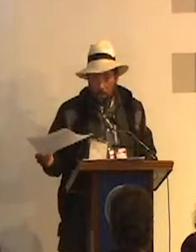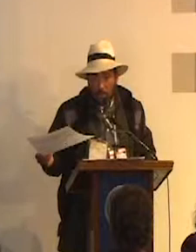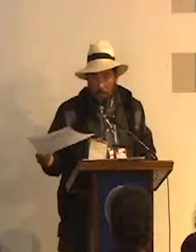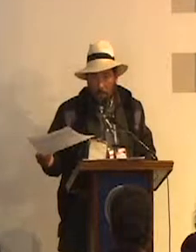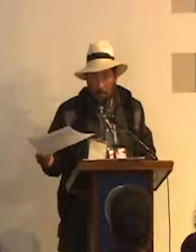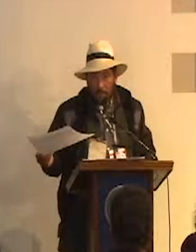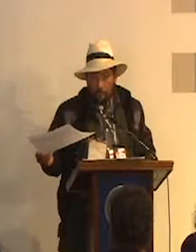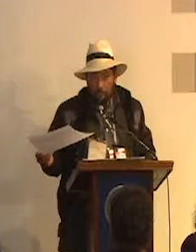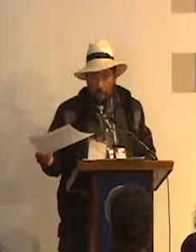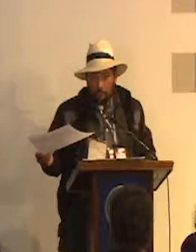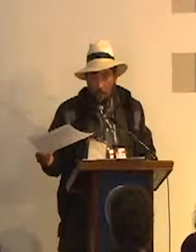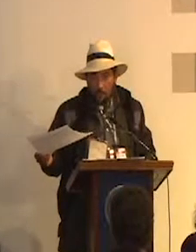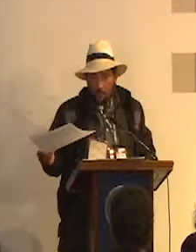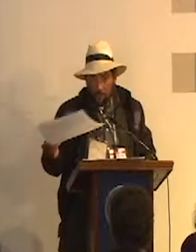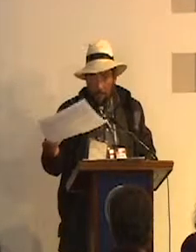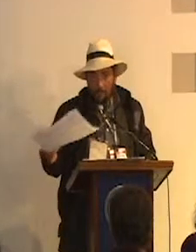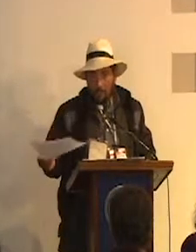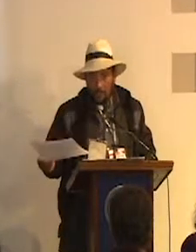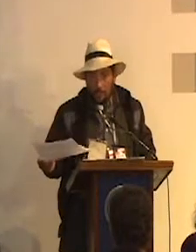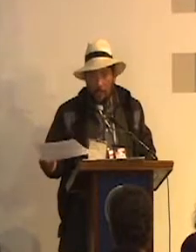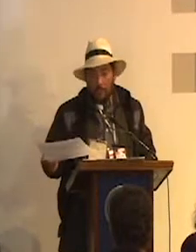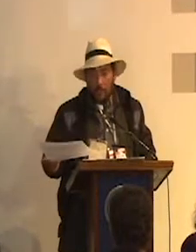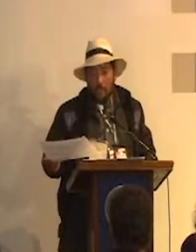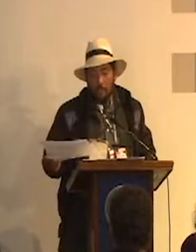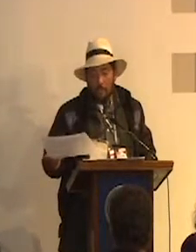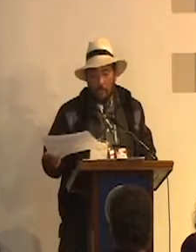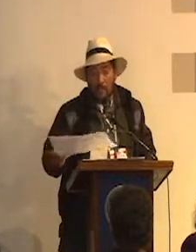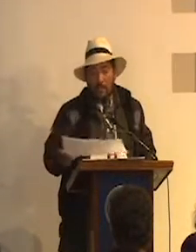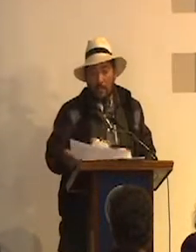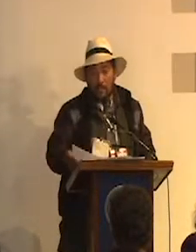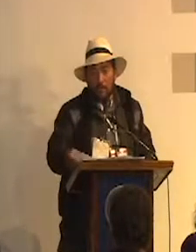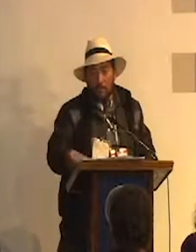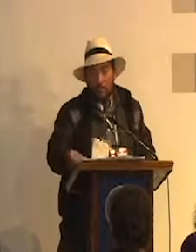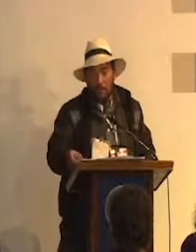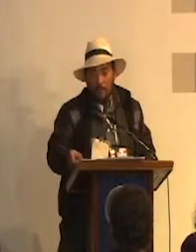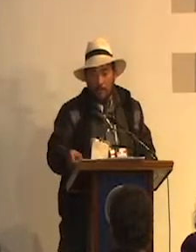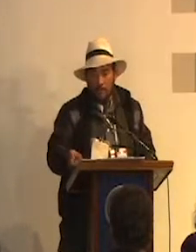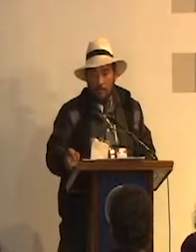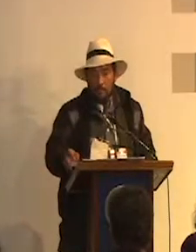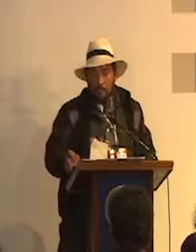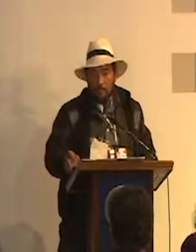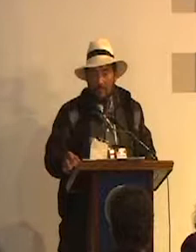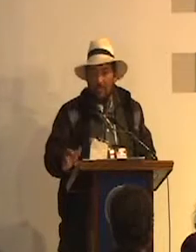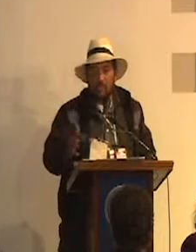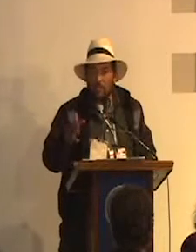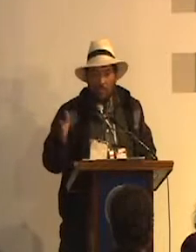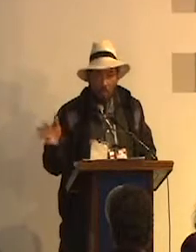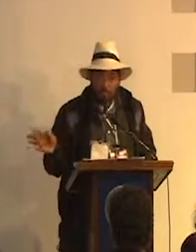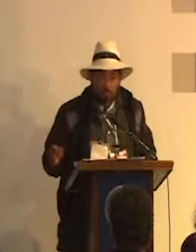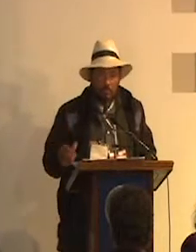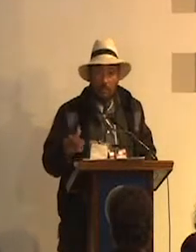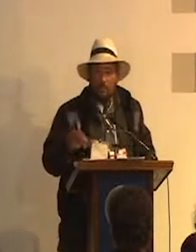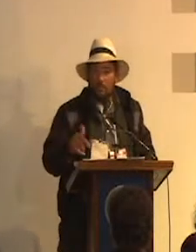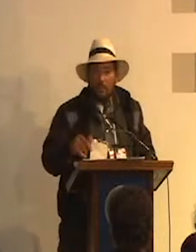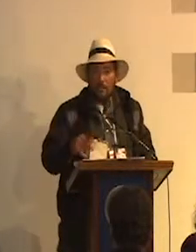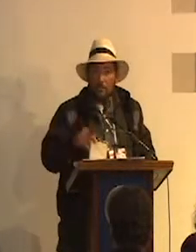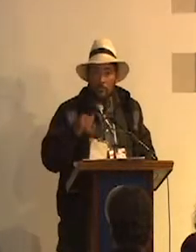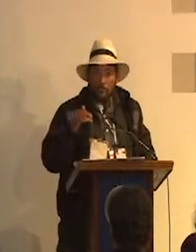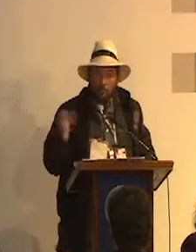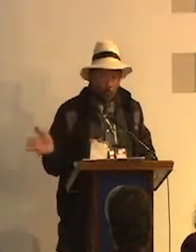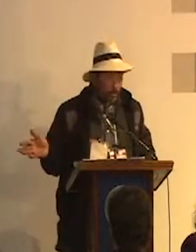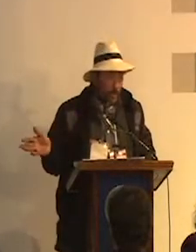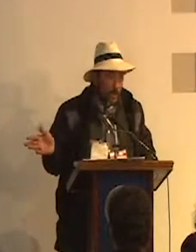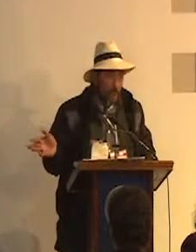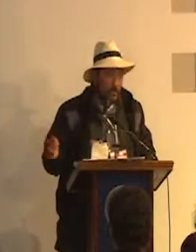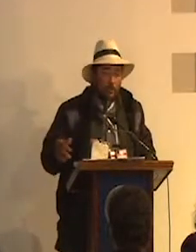12, octava con 21. Allá al pie del Palacio de Justicia, que a la oficina de la Mesa Distrital de Víctimas. Que no estoy de acuerdo con eso, esas